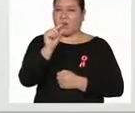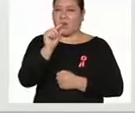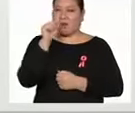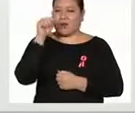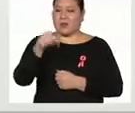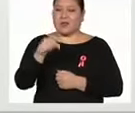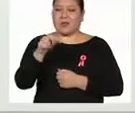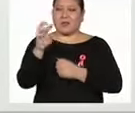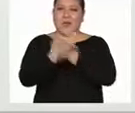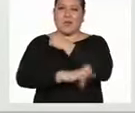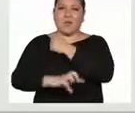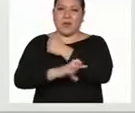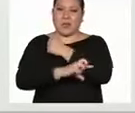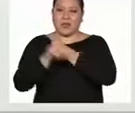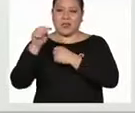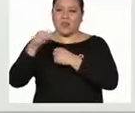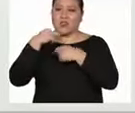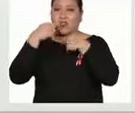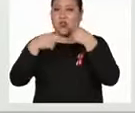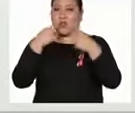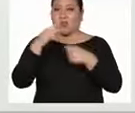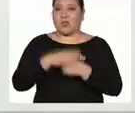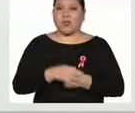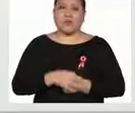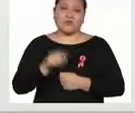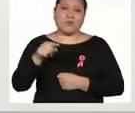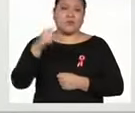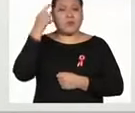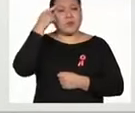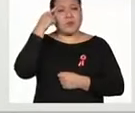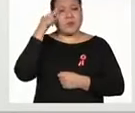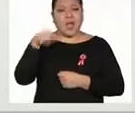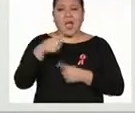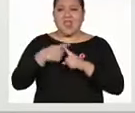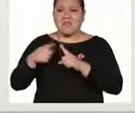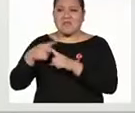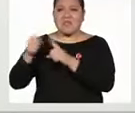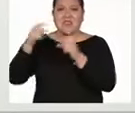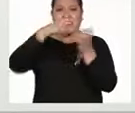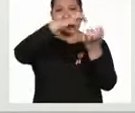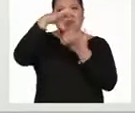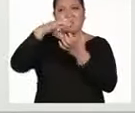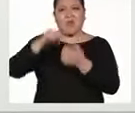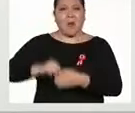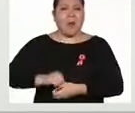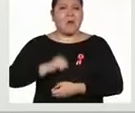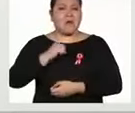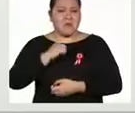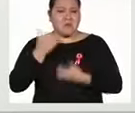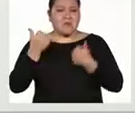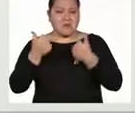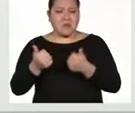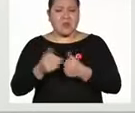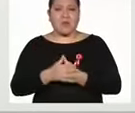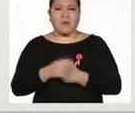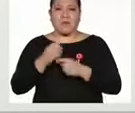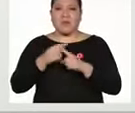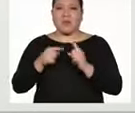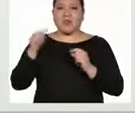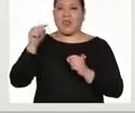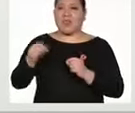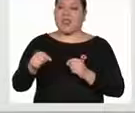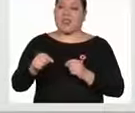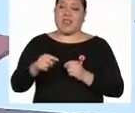detalle en este país que te cuento. Uno diría que su diversidad es motivo de orgullo y empuje, pero aquí